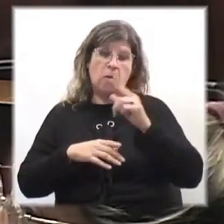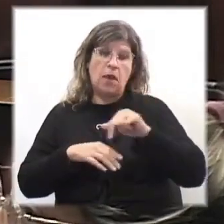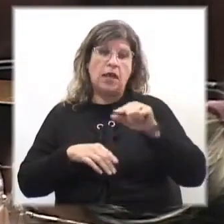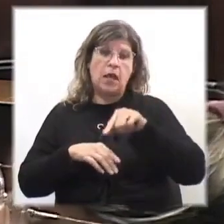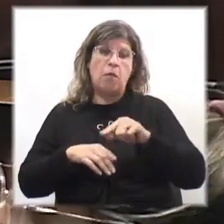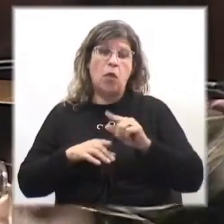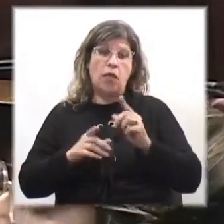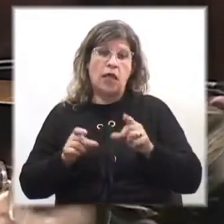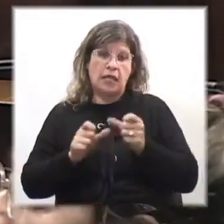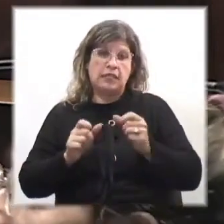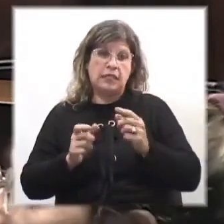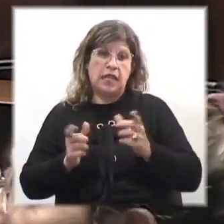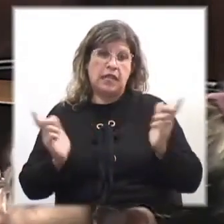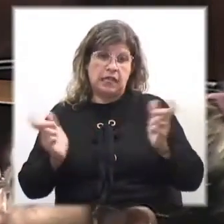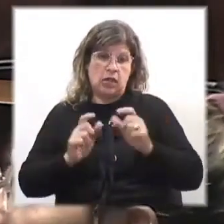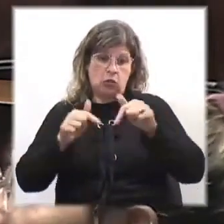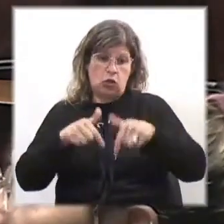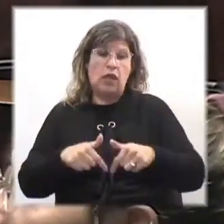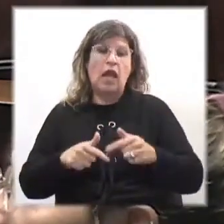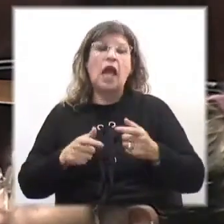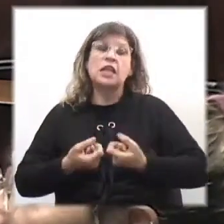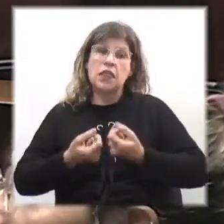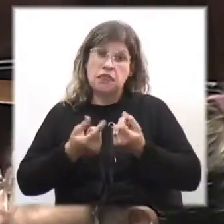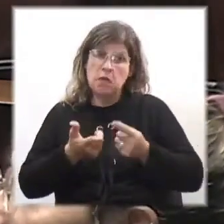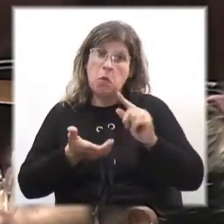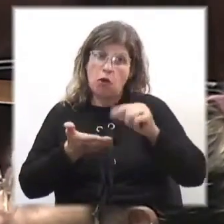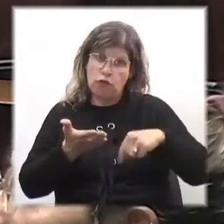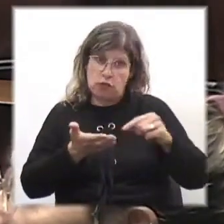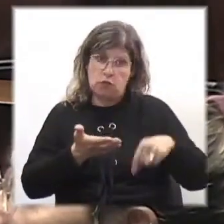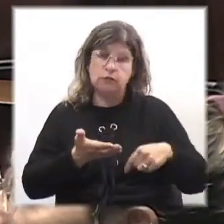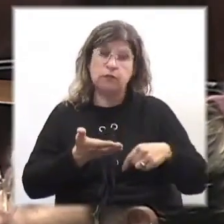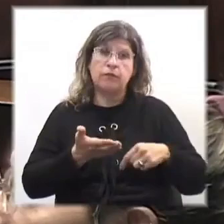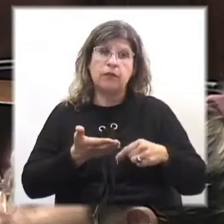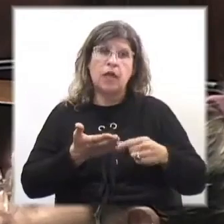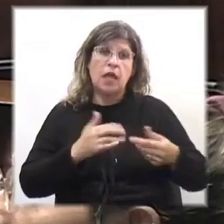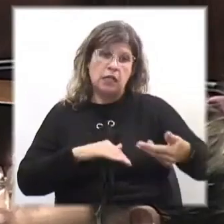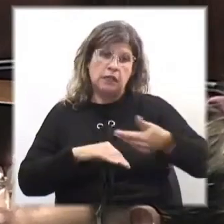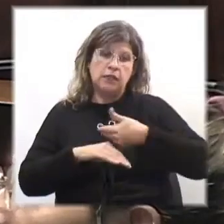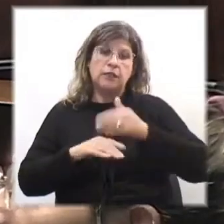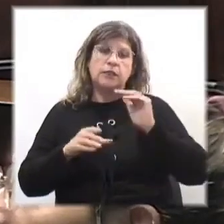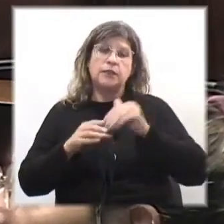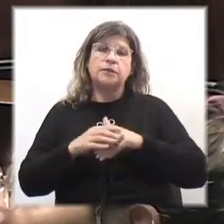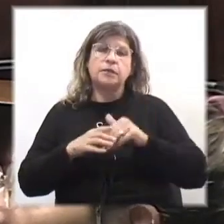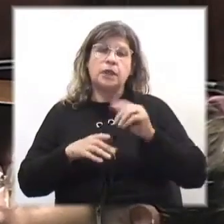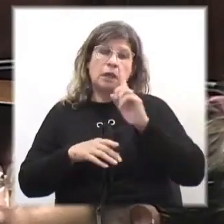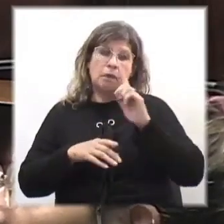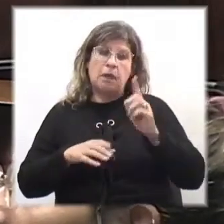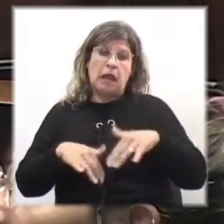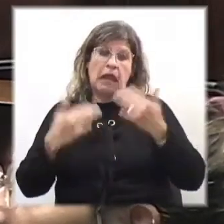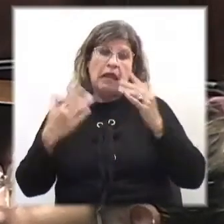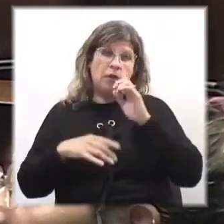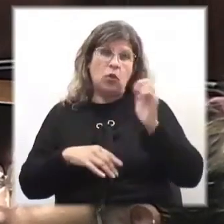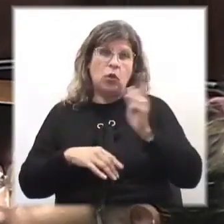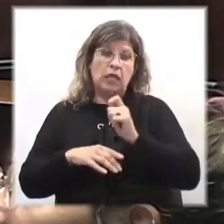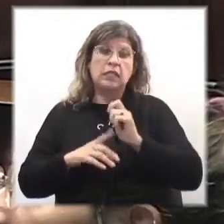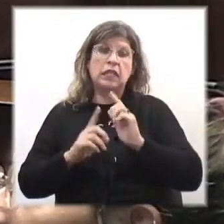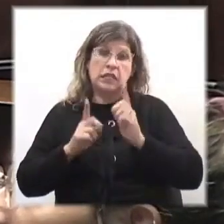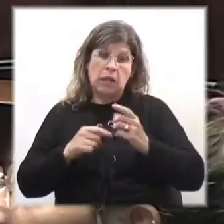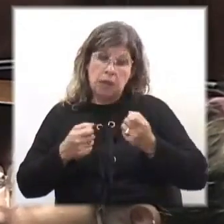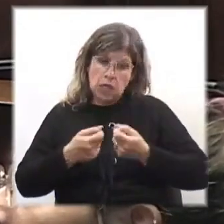a esta reunión y las dimos se les pidió los votos para el grave y urgente y lo dimos